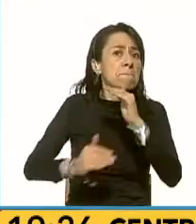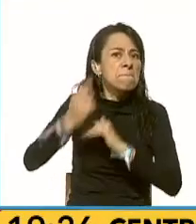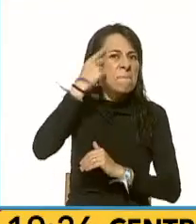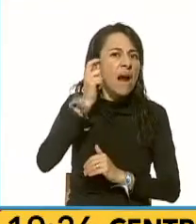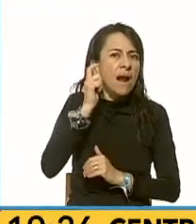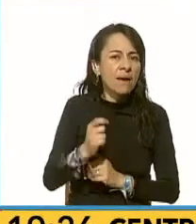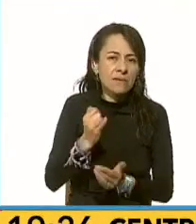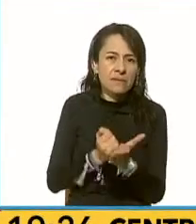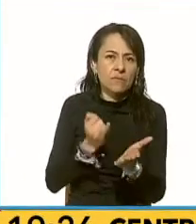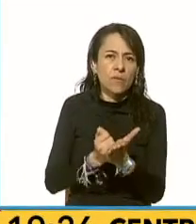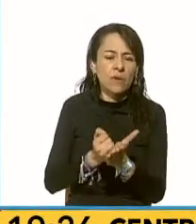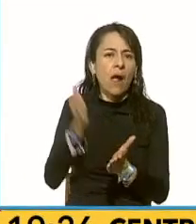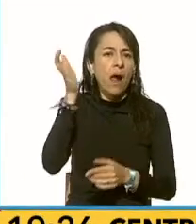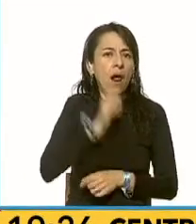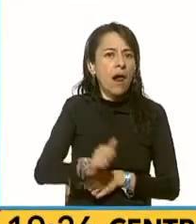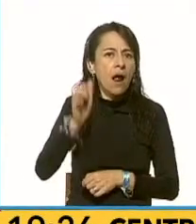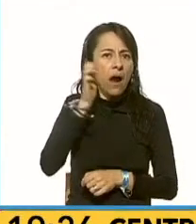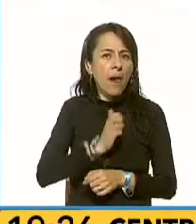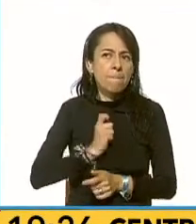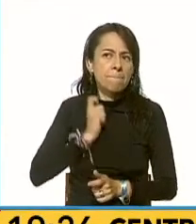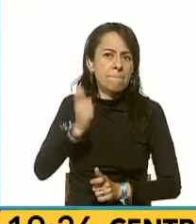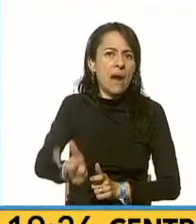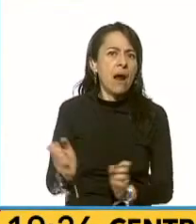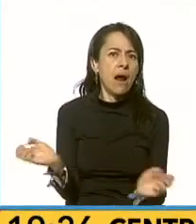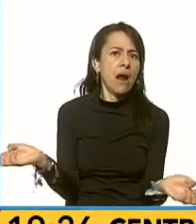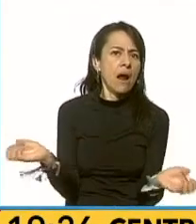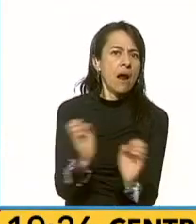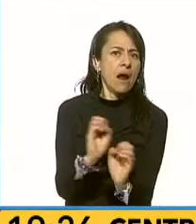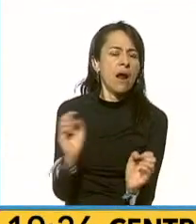decir, tiene de alguna forma el